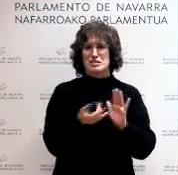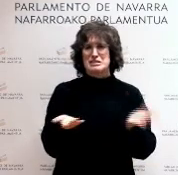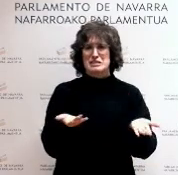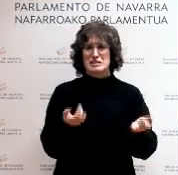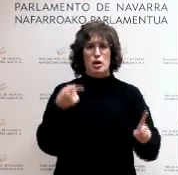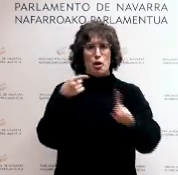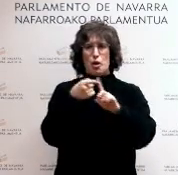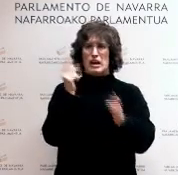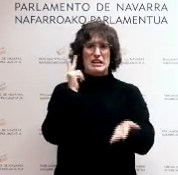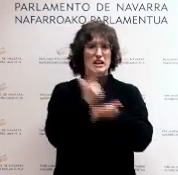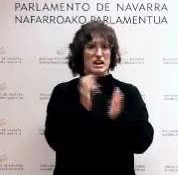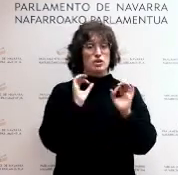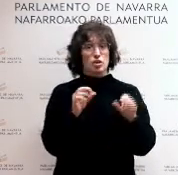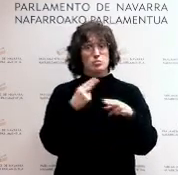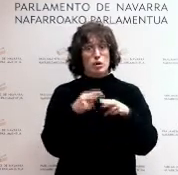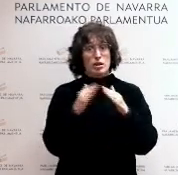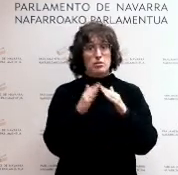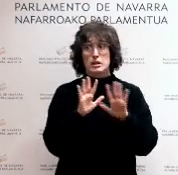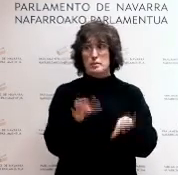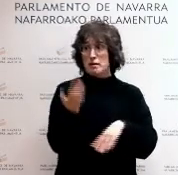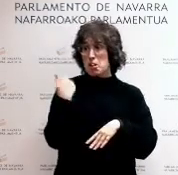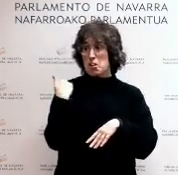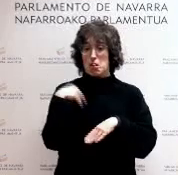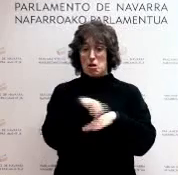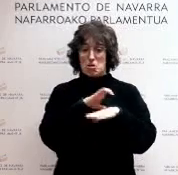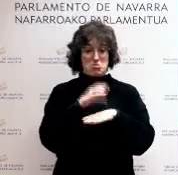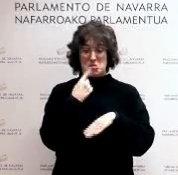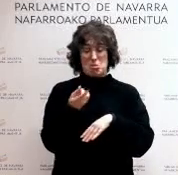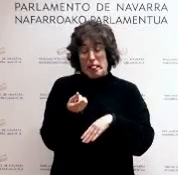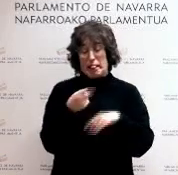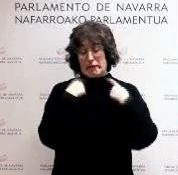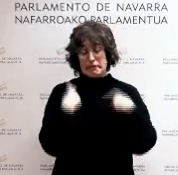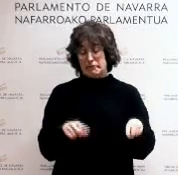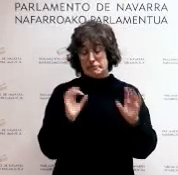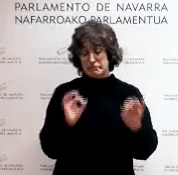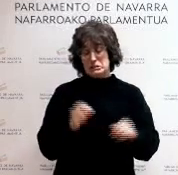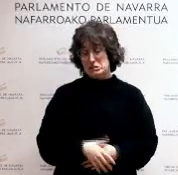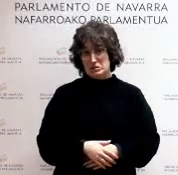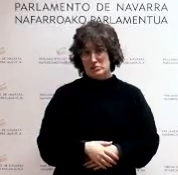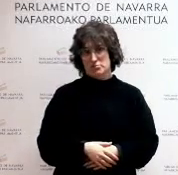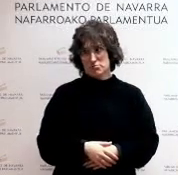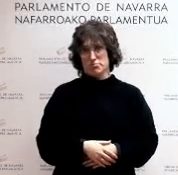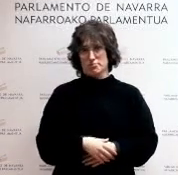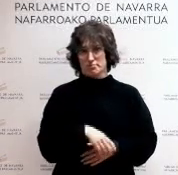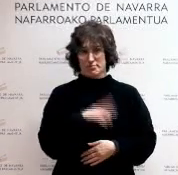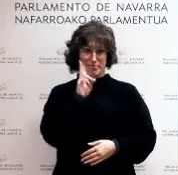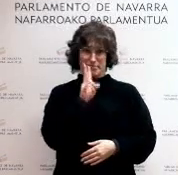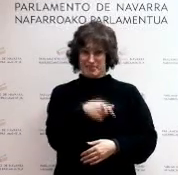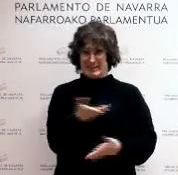vivienda y la consejera ya reconoció, o ya anticipó el fracaso, pues asúmanlo.